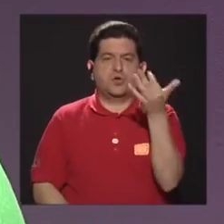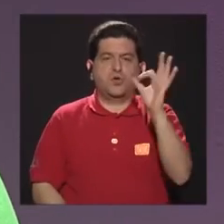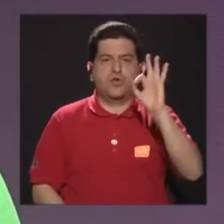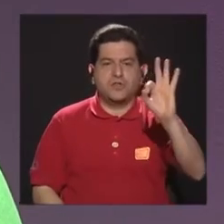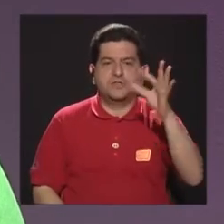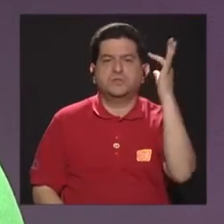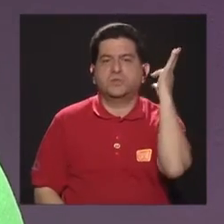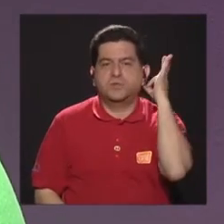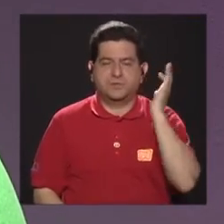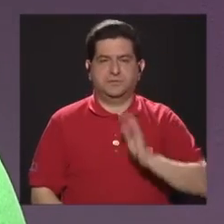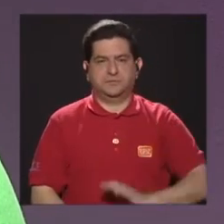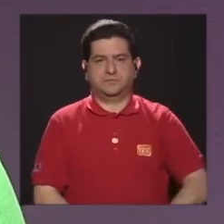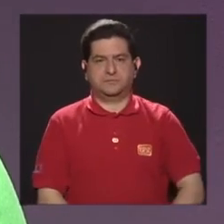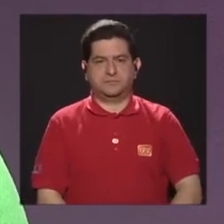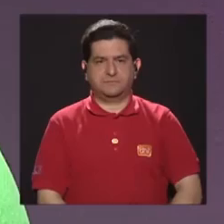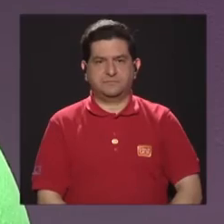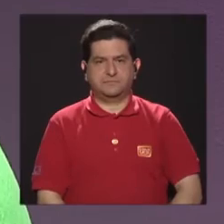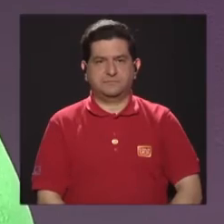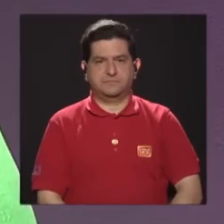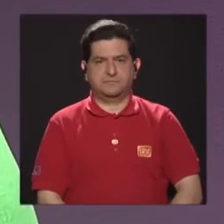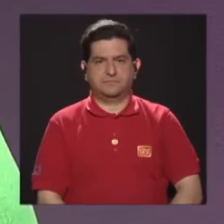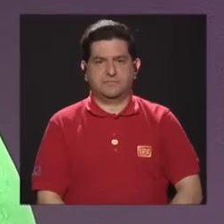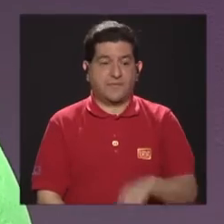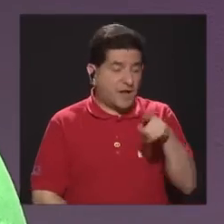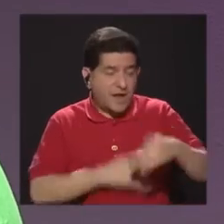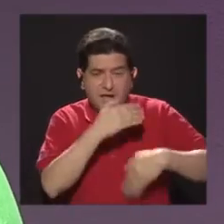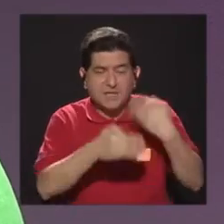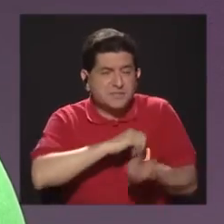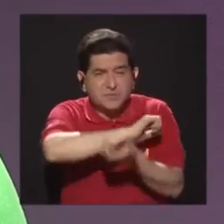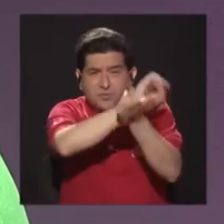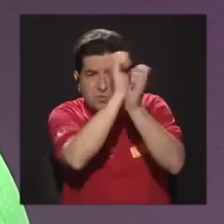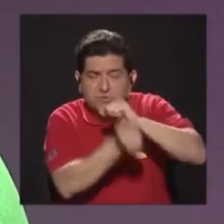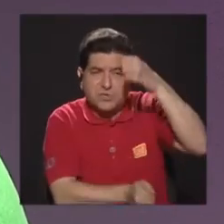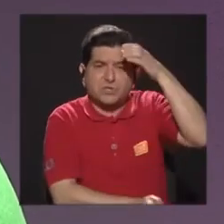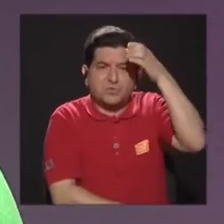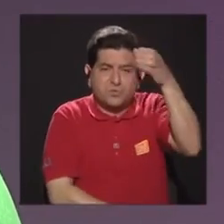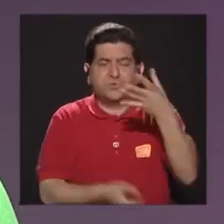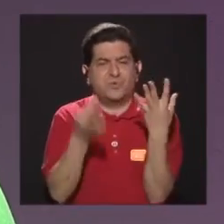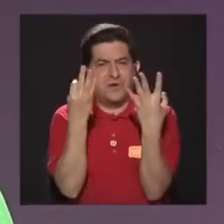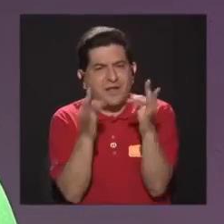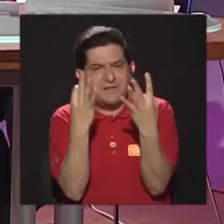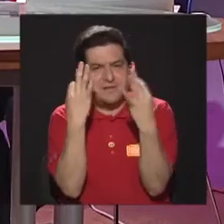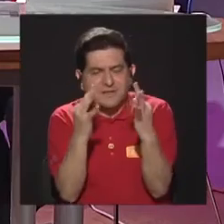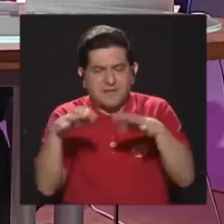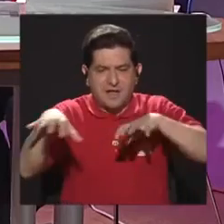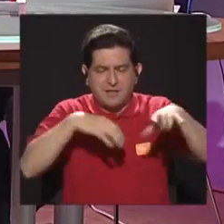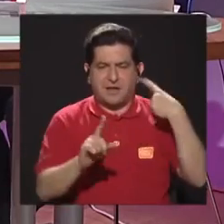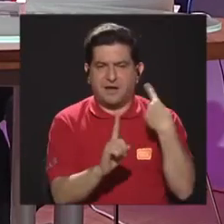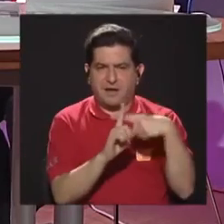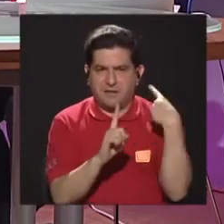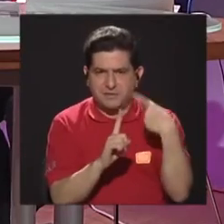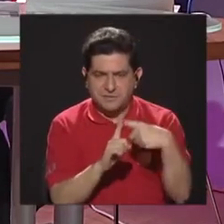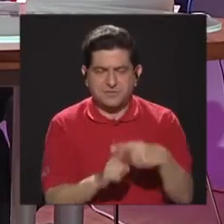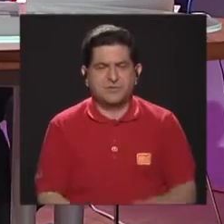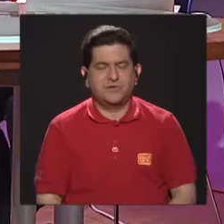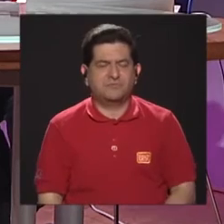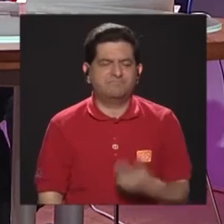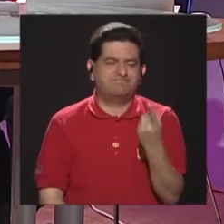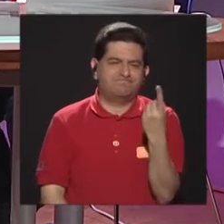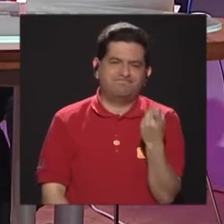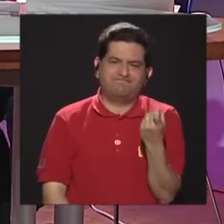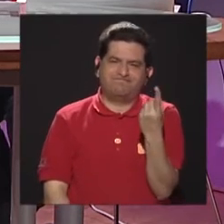19 eran mujeres. Es decir, ese proceso de transformación cultural que se pretende con las acciones afirmativas todavía va de